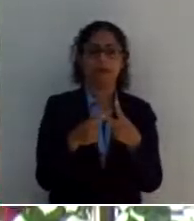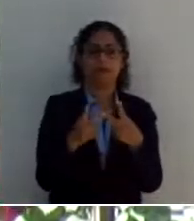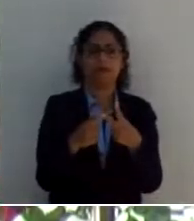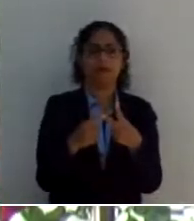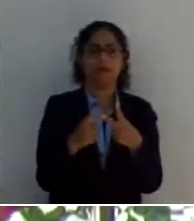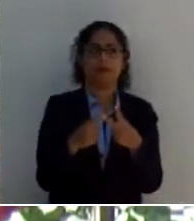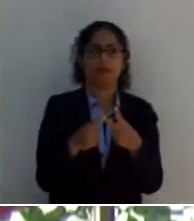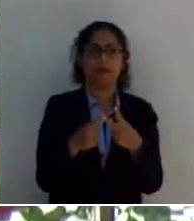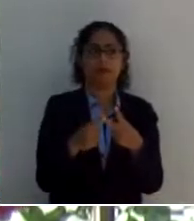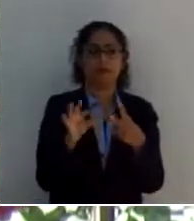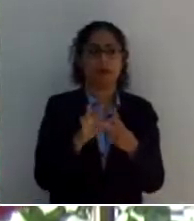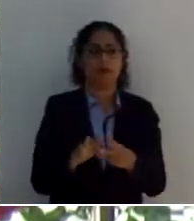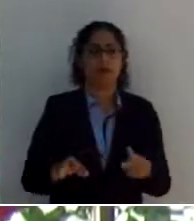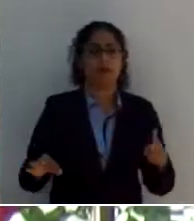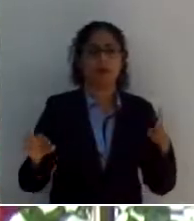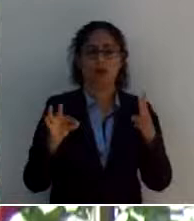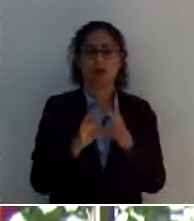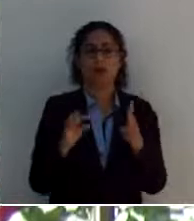tema